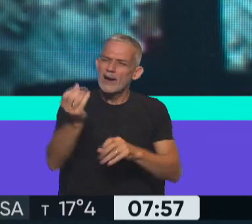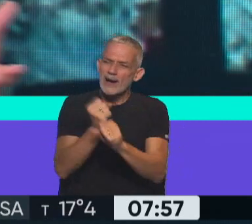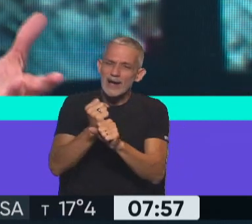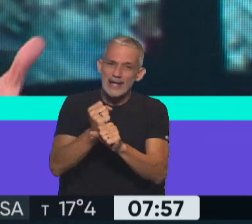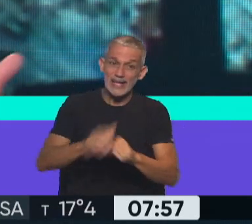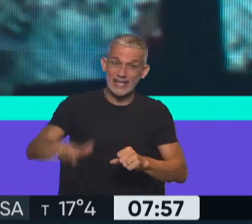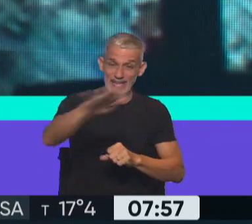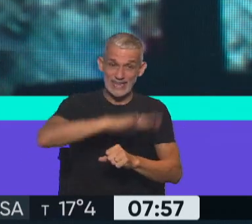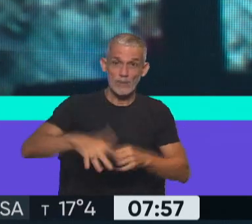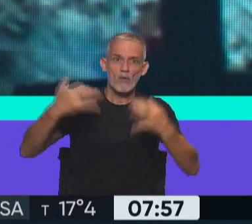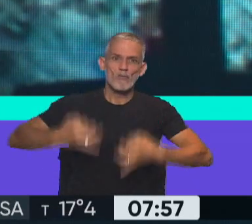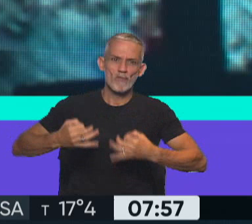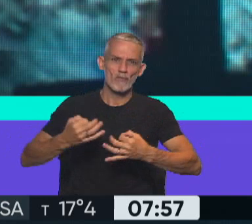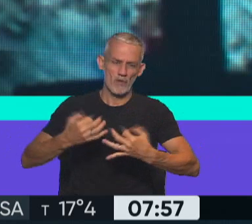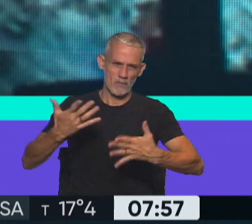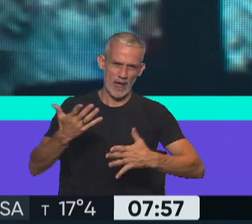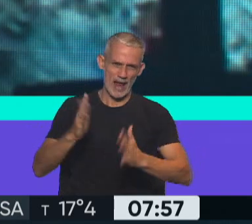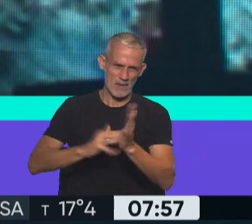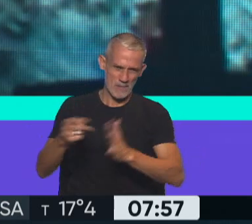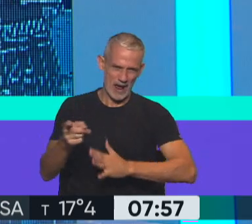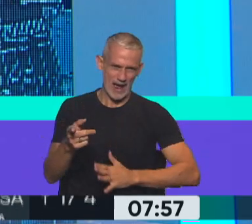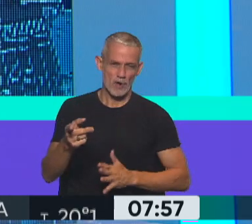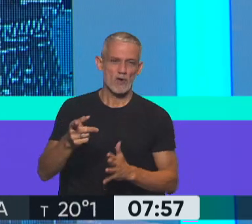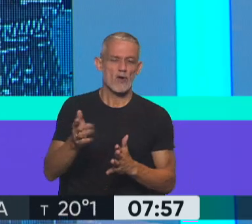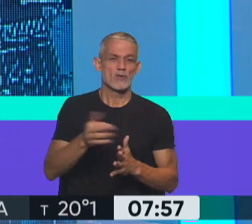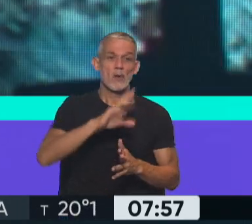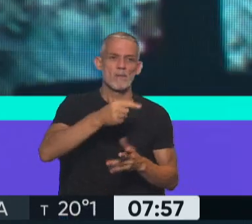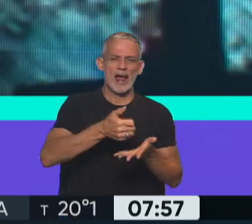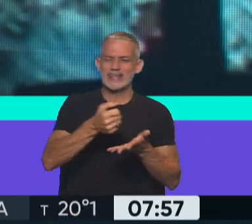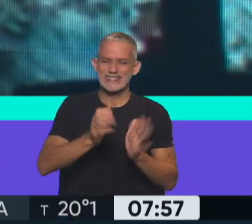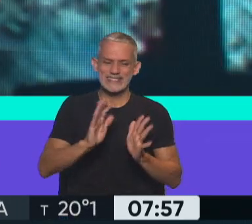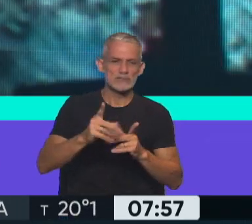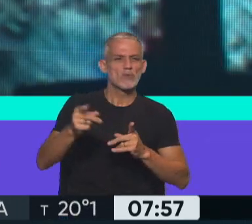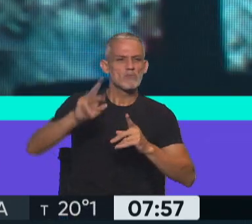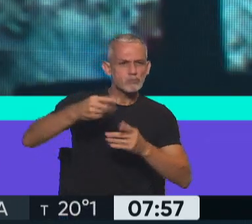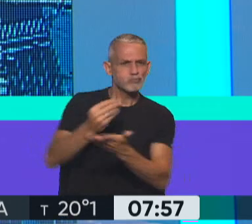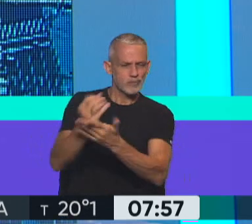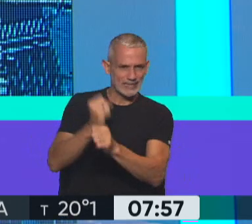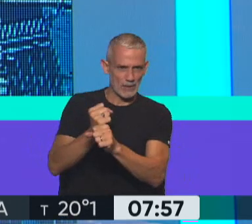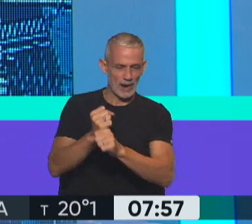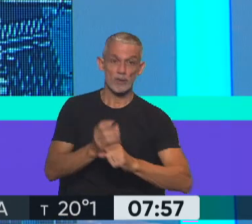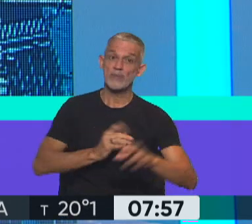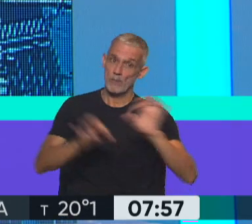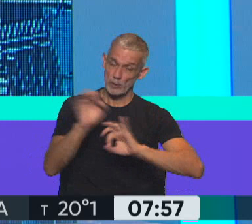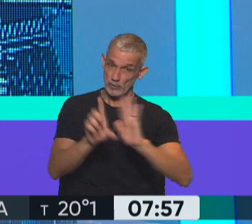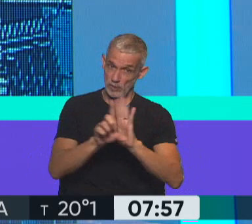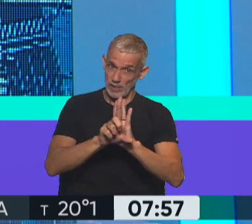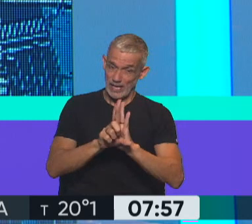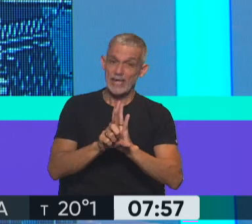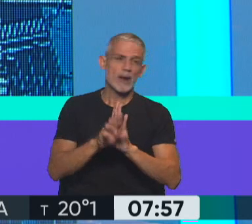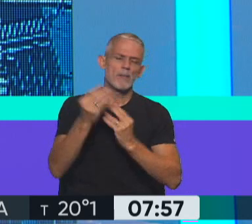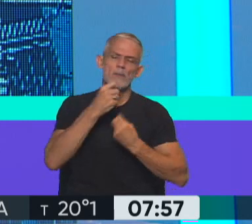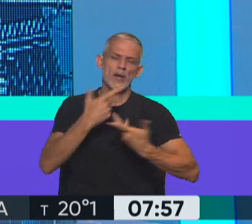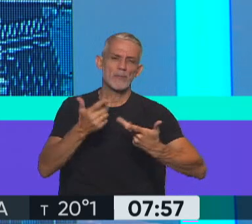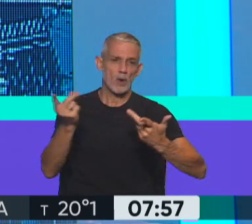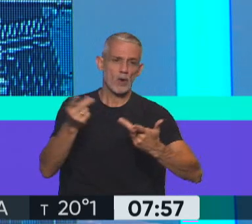lo que se llama el mercado formal del empleo. Claro. Y bueno, apunta esto que estás diciendo vos. Sí, varios proyectos de ley para el que